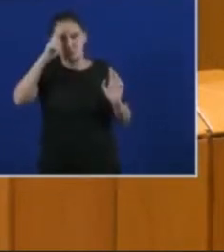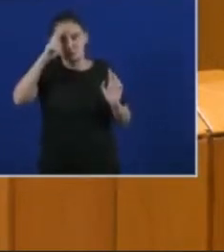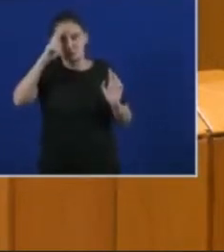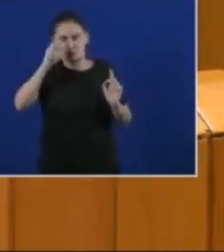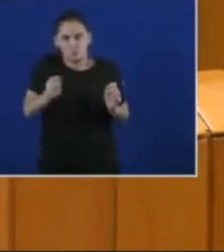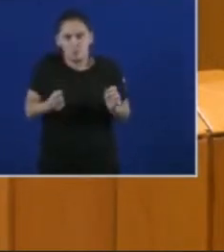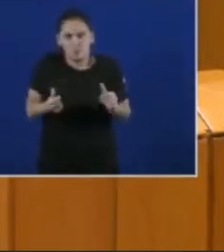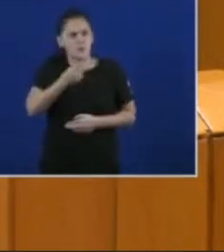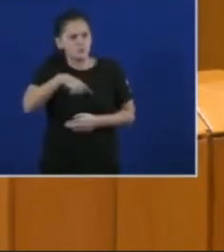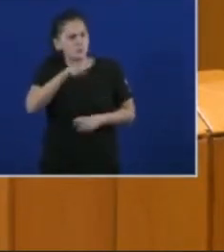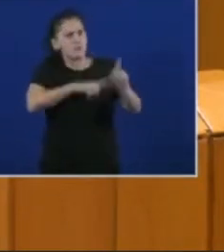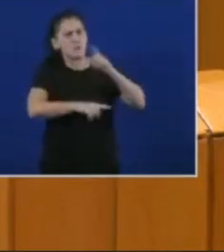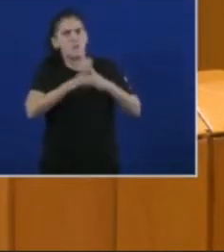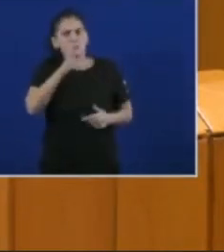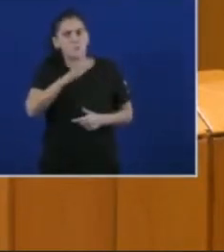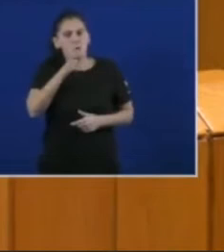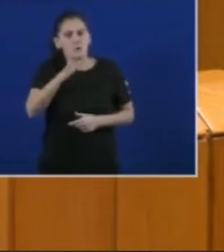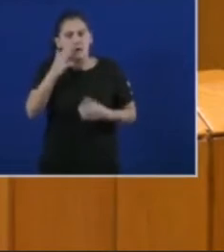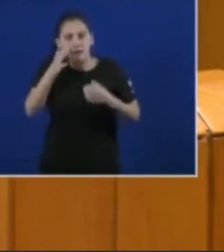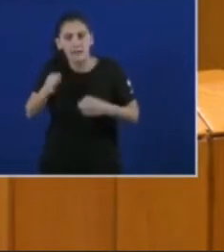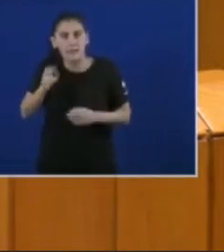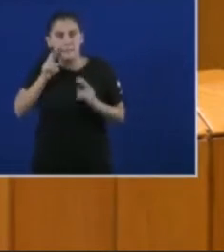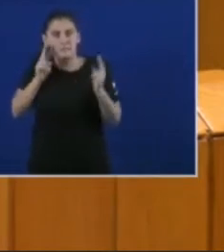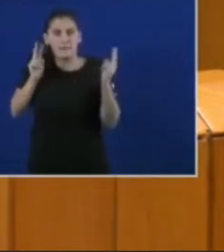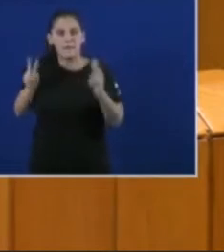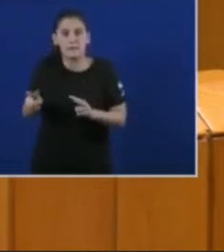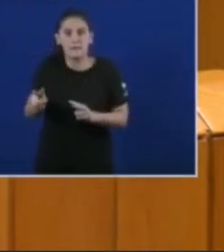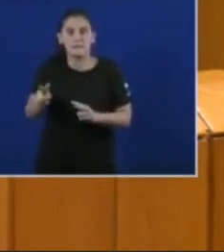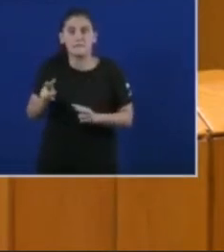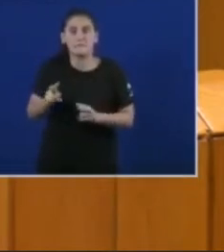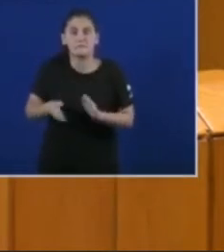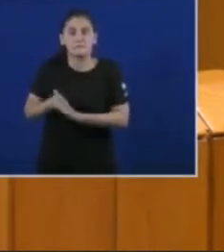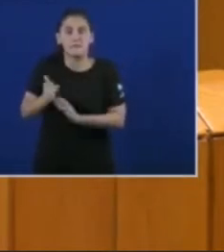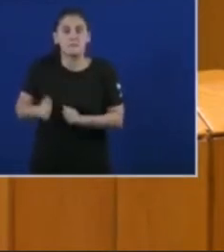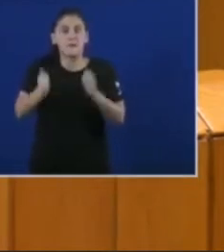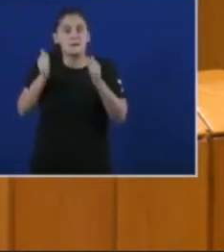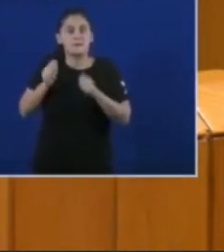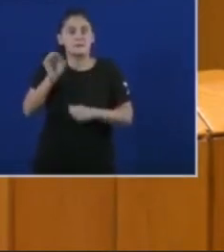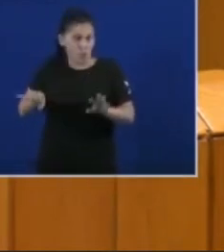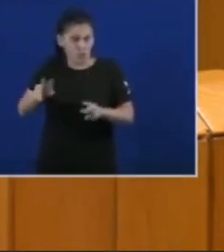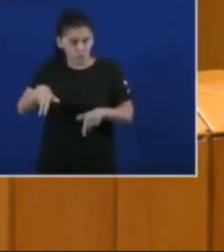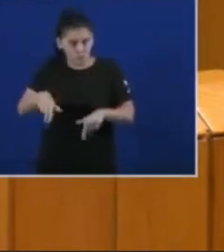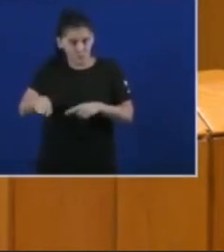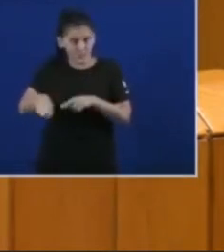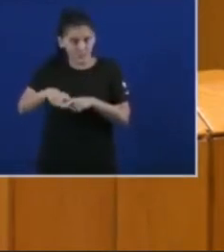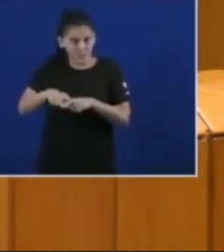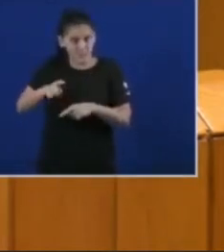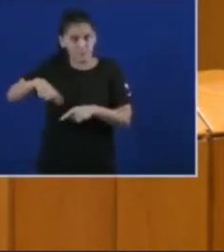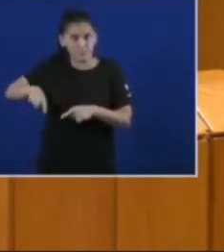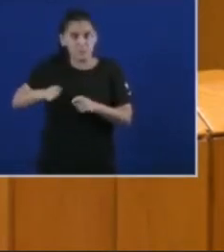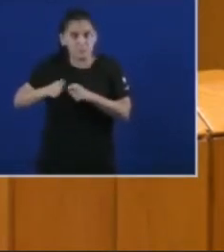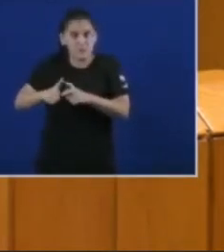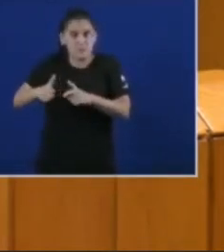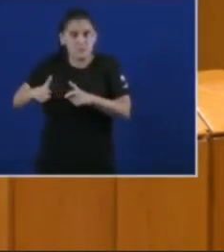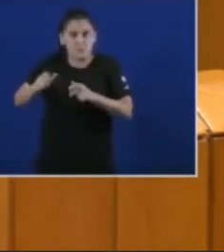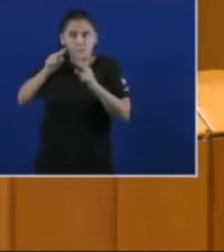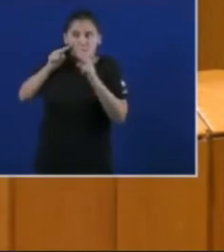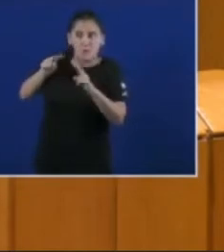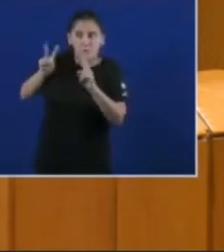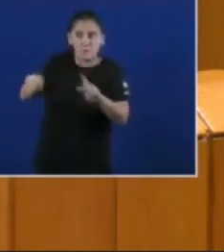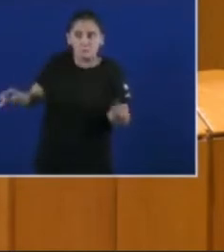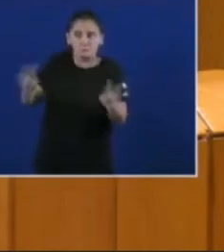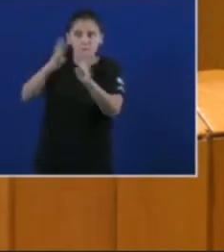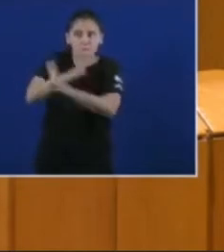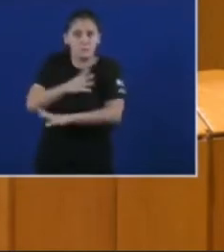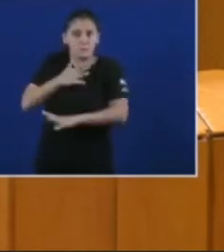pouquiño medoñentos. Pois porque basicamente ven que cada vez máis galegas e galegos de todo tipo, cada vez máis xente ve a alternativa